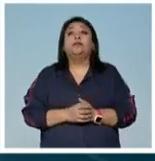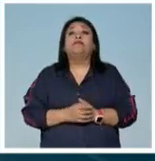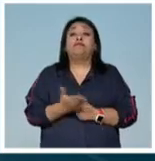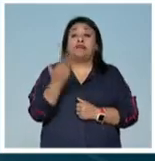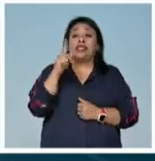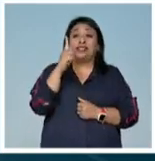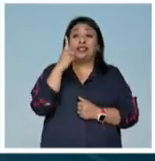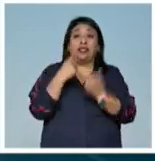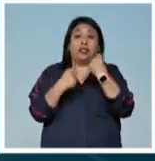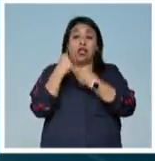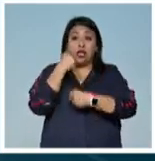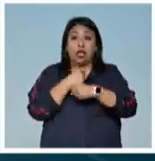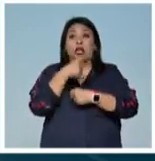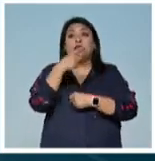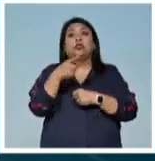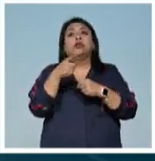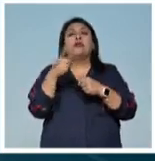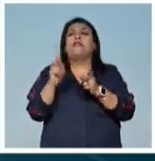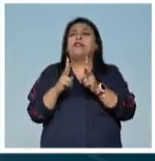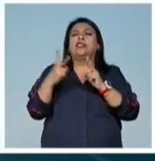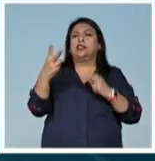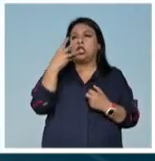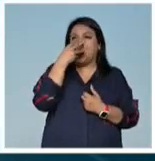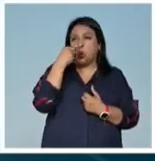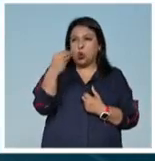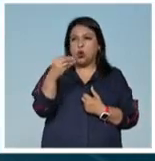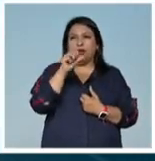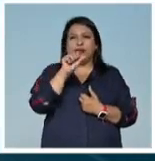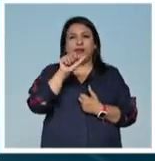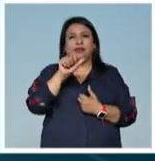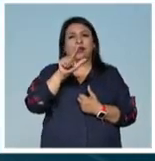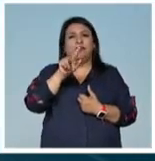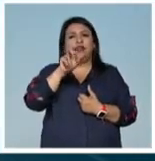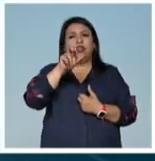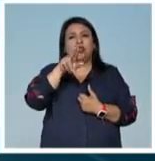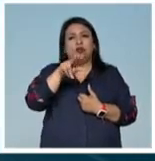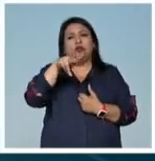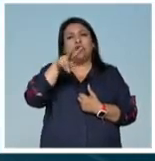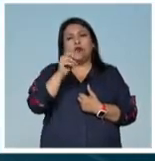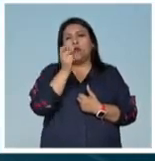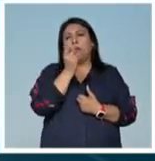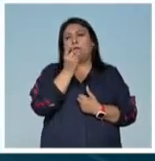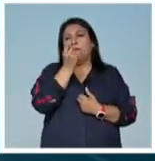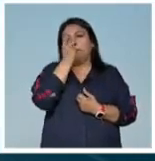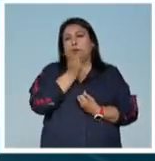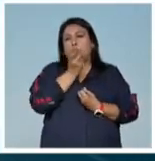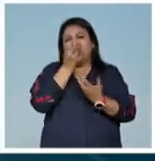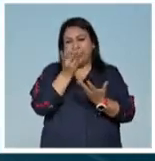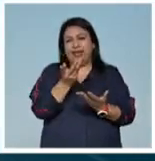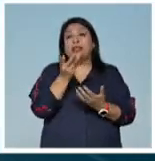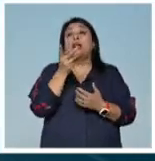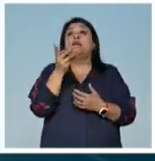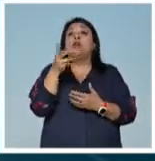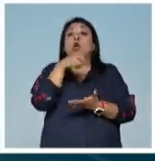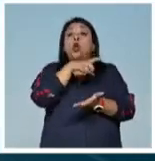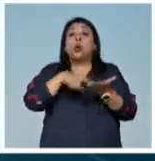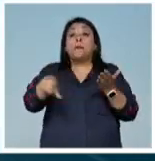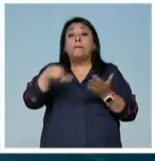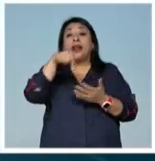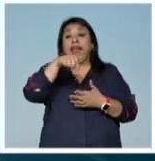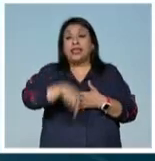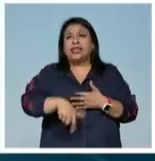Hace 70 años, un célebre vecino de Coyoacán, Salvador Novo, poeta e intelectual mexicano, adquirió este predio en la calle